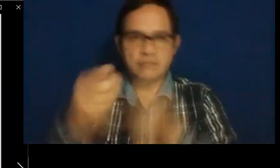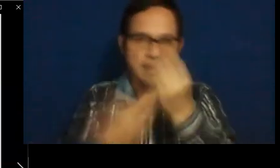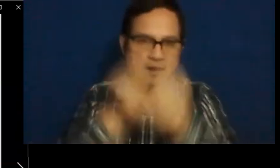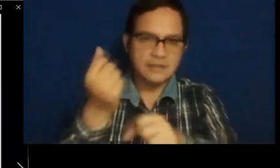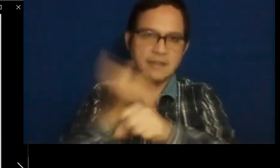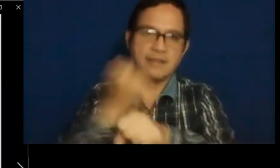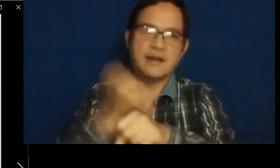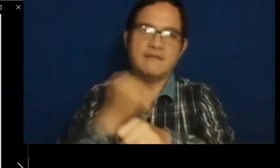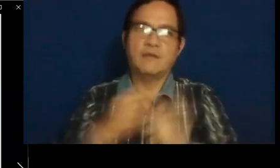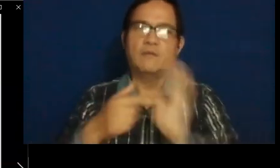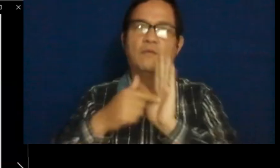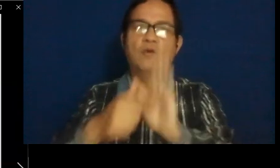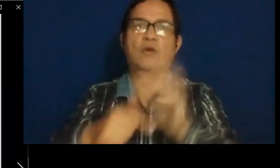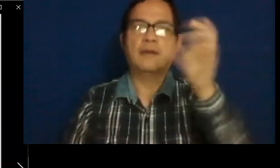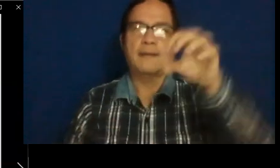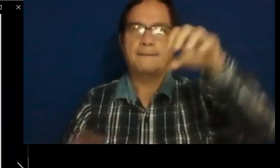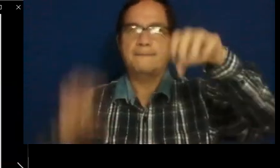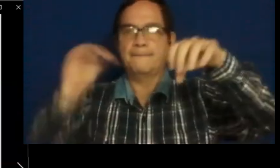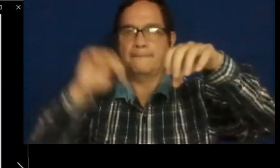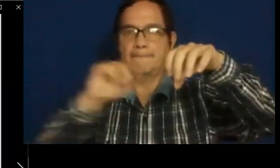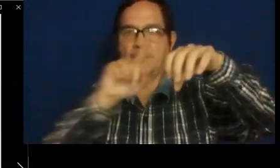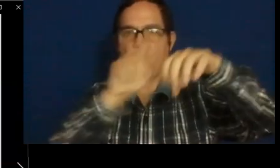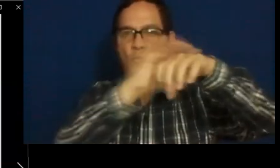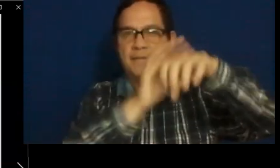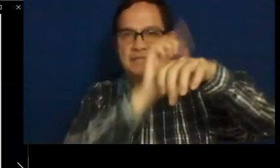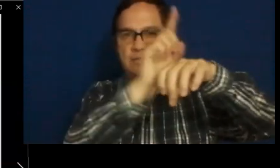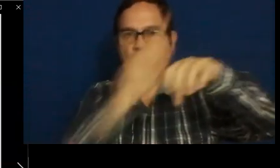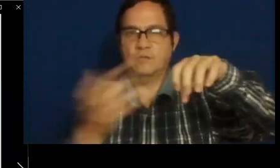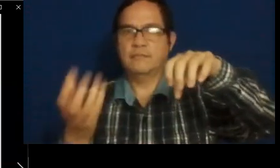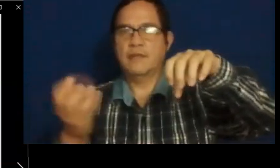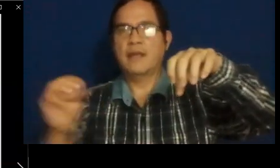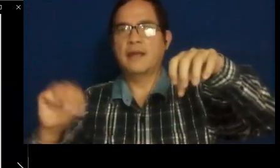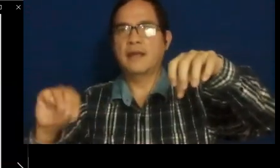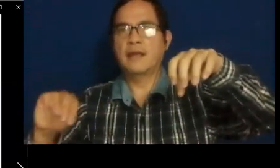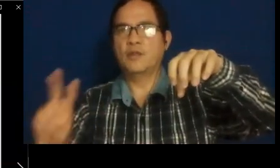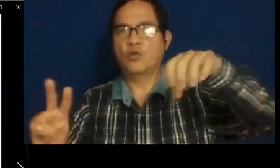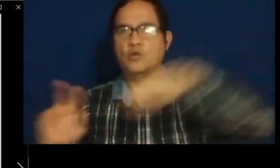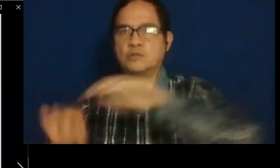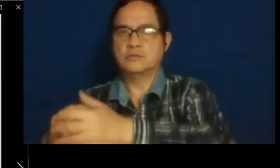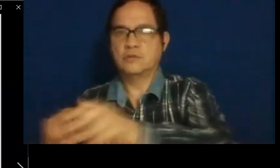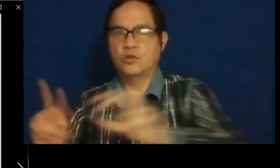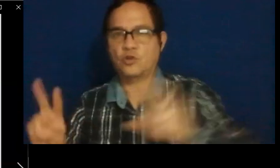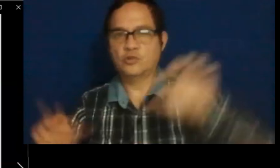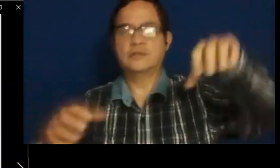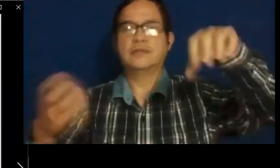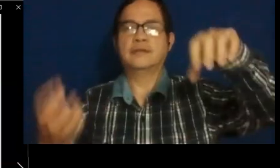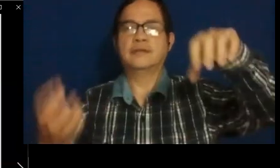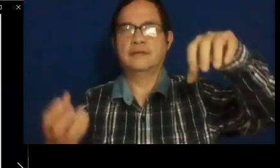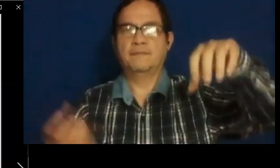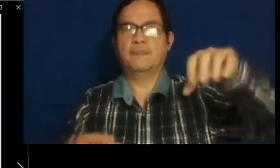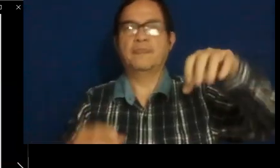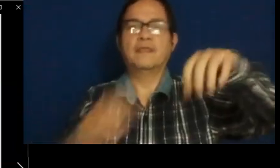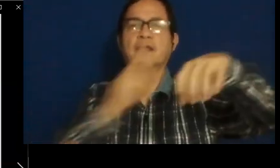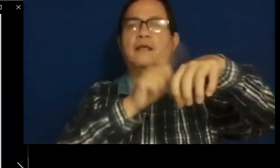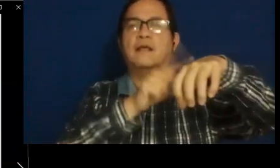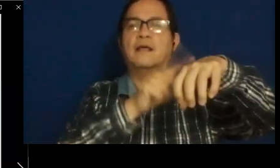hoy. Entonces tengo una masa 1 y tengo una masa 2, ¿vale? Entonces vamos a empezar a hacer el análisis. Arrancamos con la masa 1. ¿Cuáles